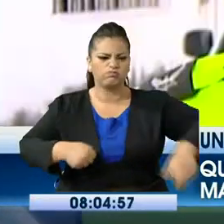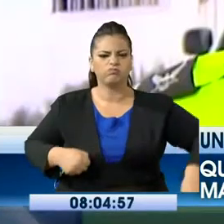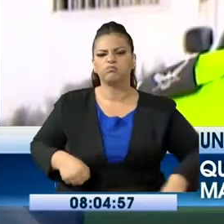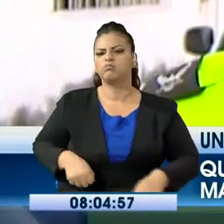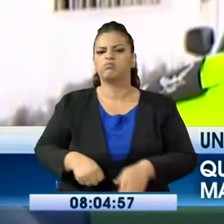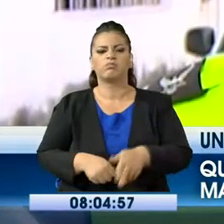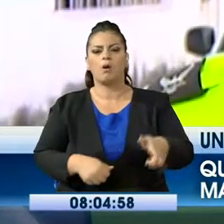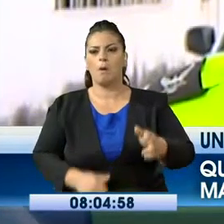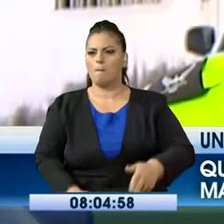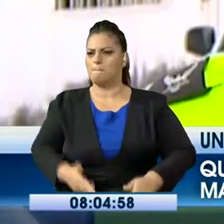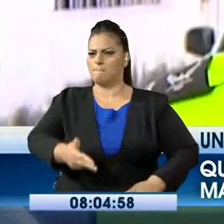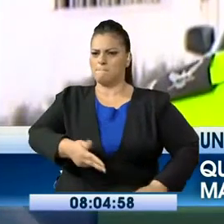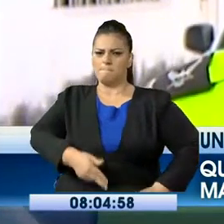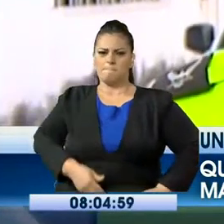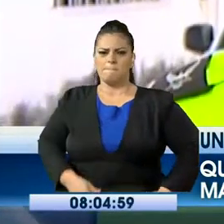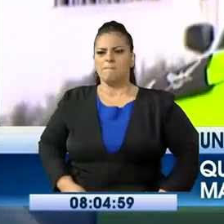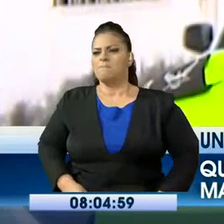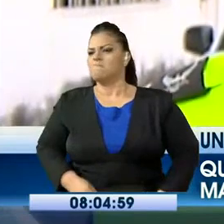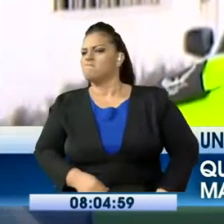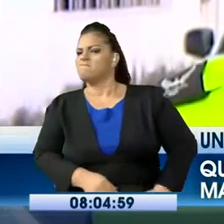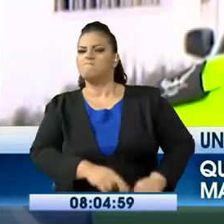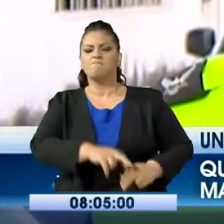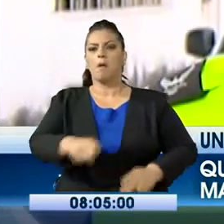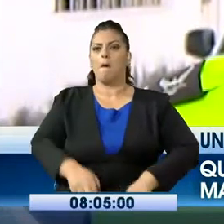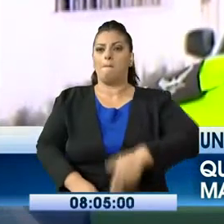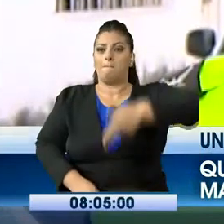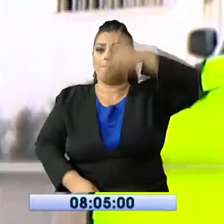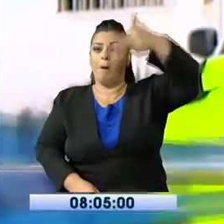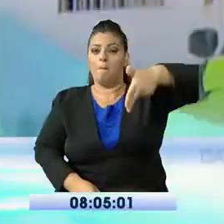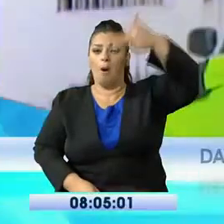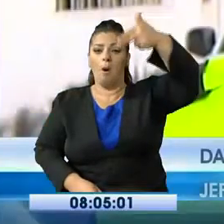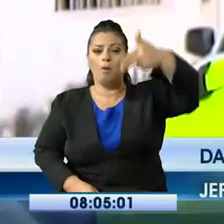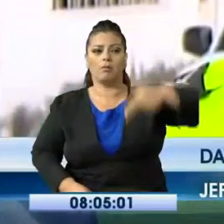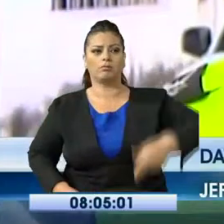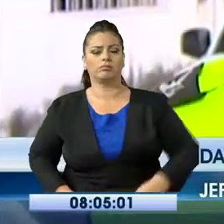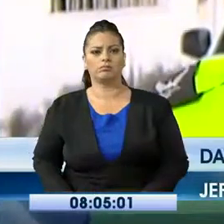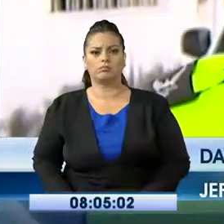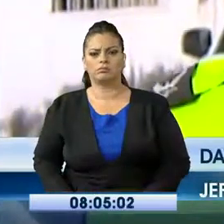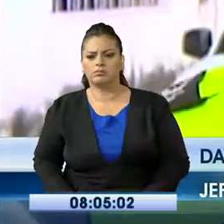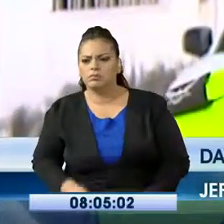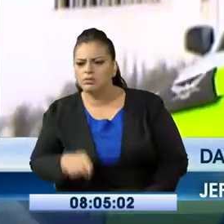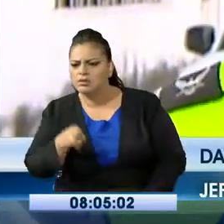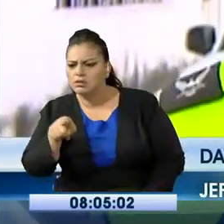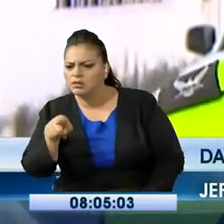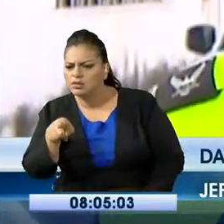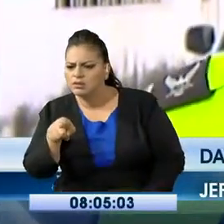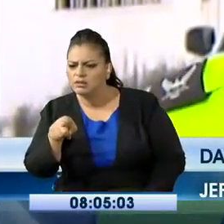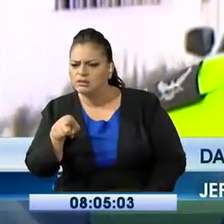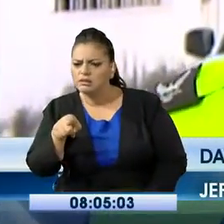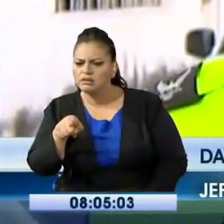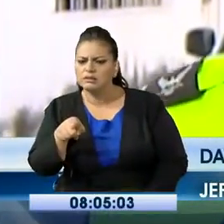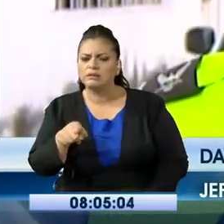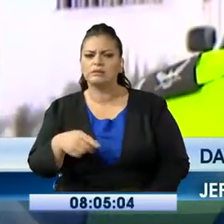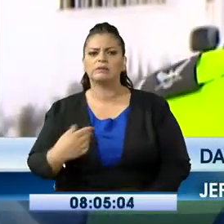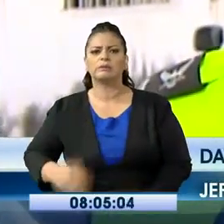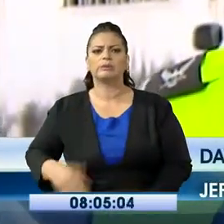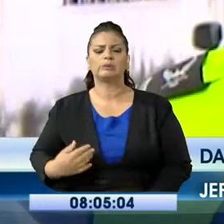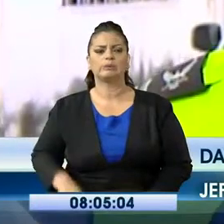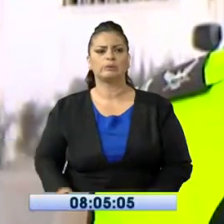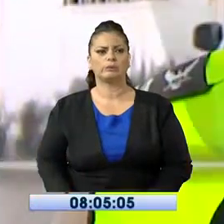ya llegar al lugar por ahí pudimos evidenciar que se trataba de un cuerpo que se encontraba